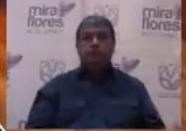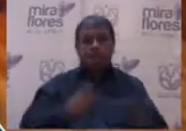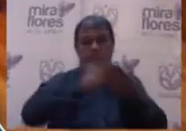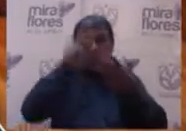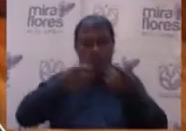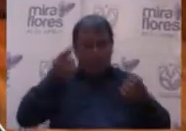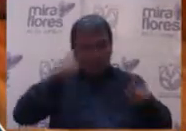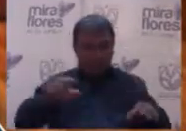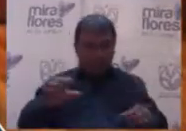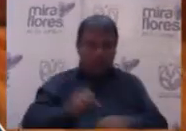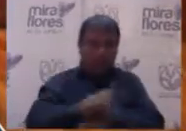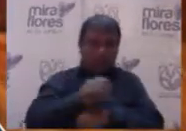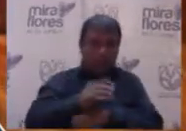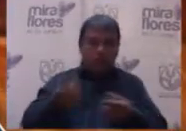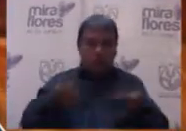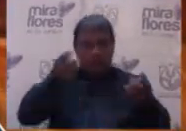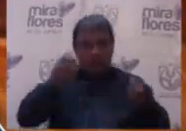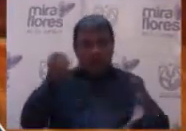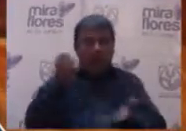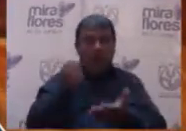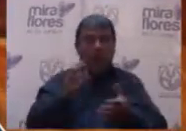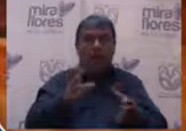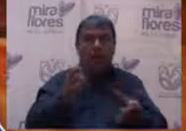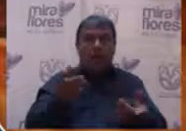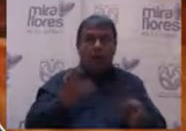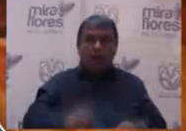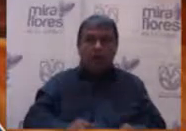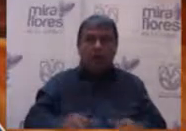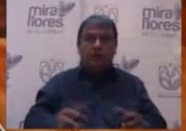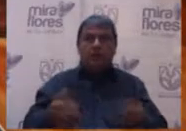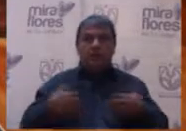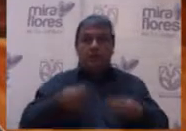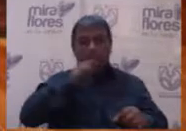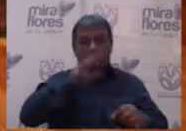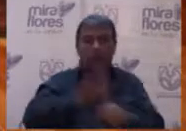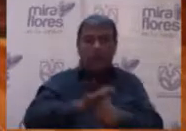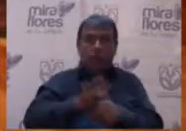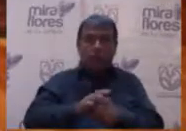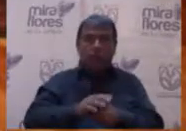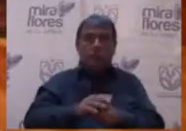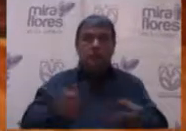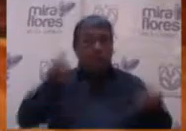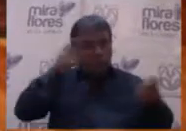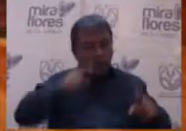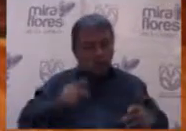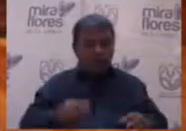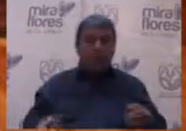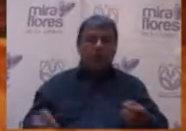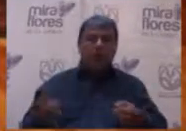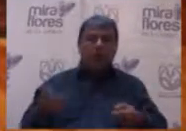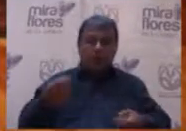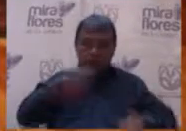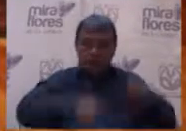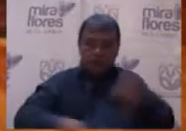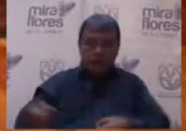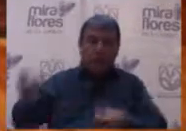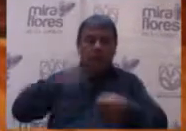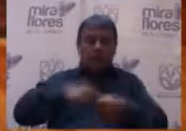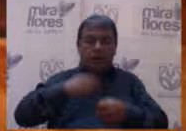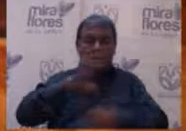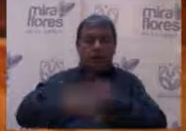Proyecto de acuerdo de consejo que aprueba el acta que contiene los acuerdos y compromisos del proceso del presupuesto participativo del año